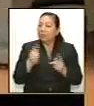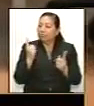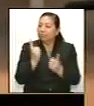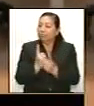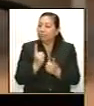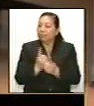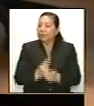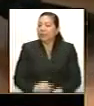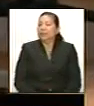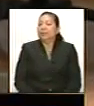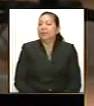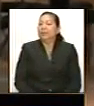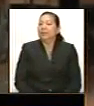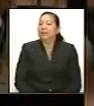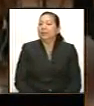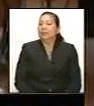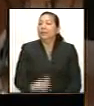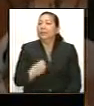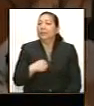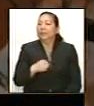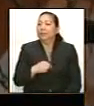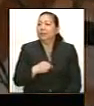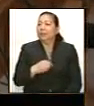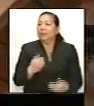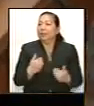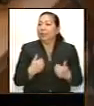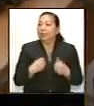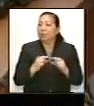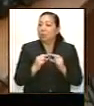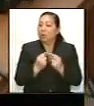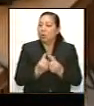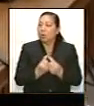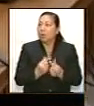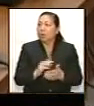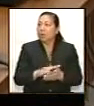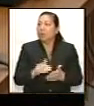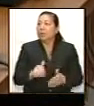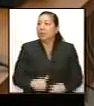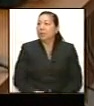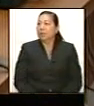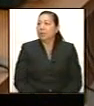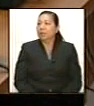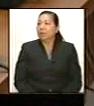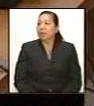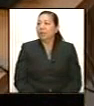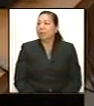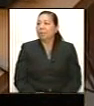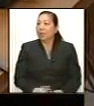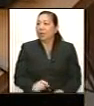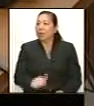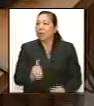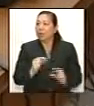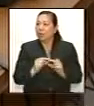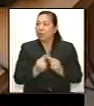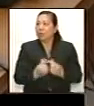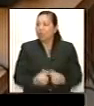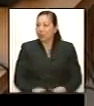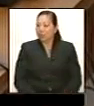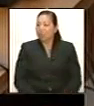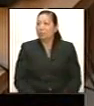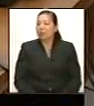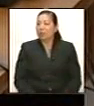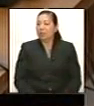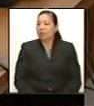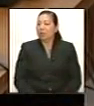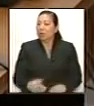entrevistas. Efectivamente, nosotras tenemos grupos tipo respondonas, pero también tenemos otros grupos que están